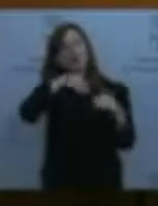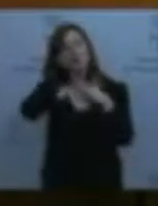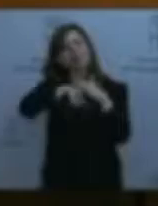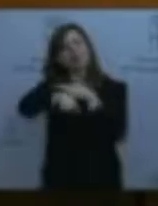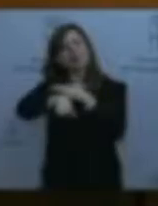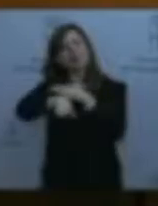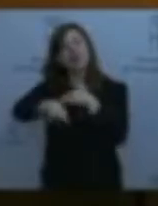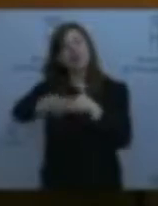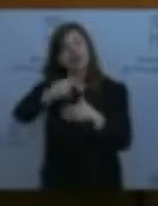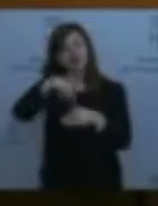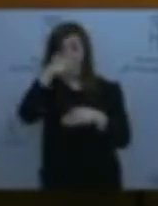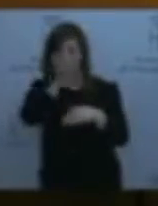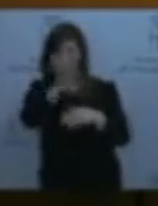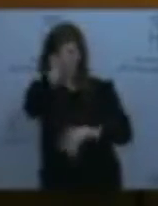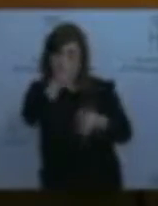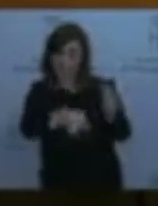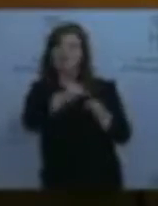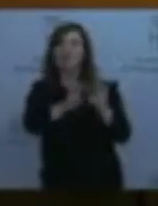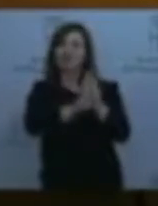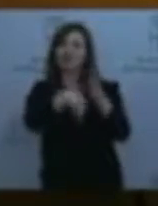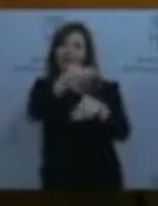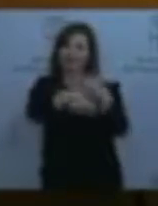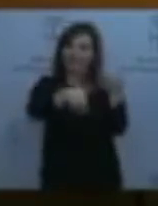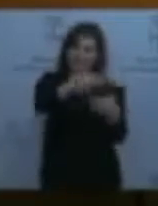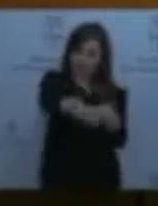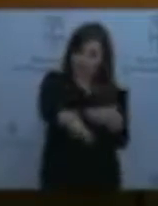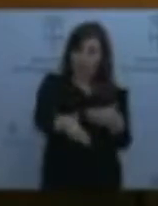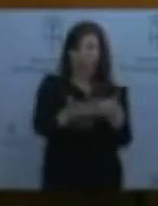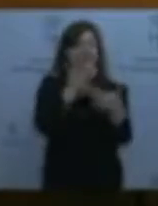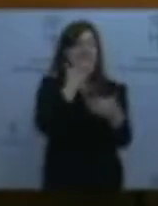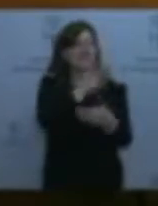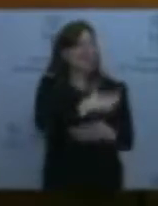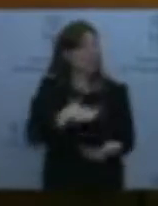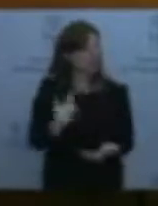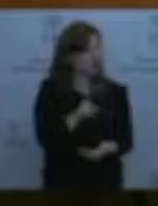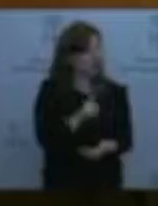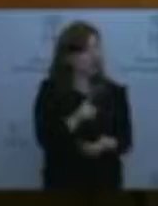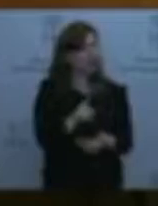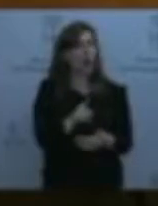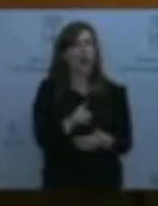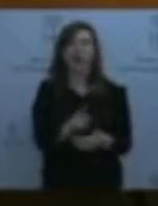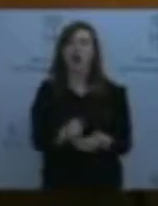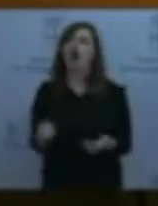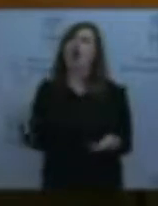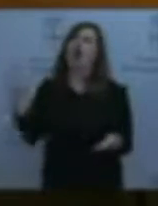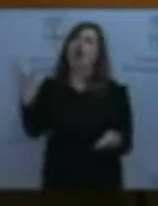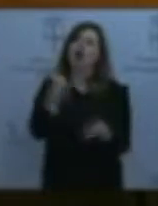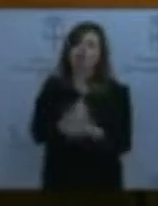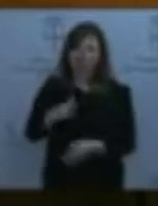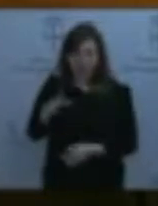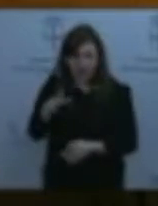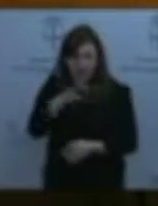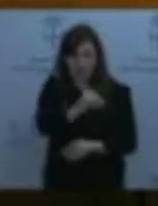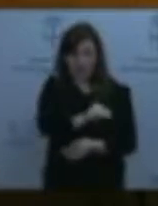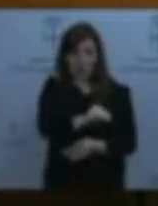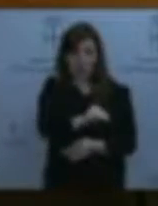nos interpusimos en la Fiscalía sigue el su curso. Entonces, pues si no quiere llevar un nuevo escarmento con una cuestión tan sencillina como